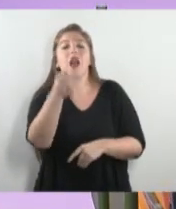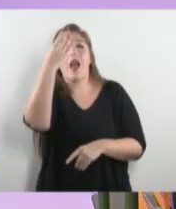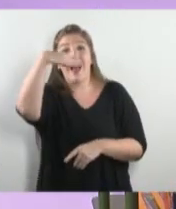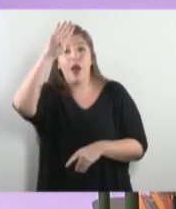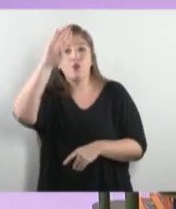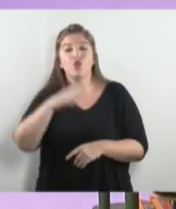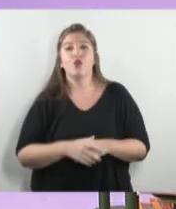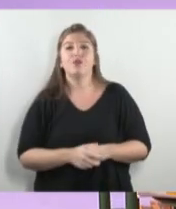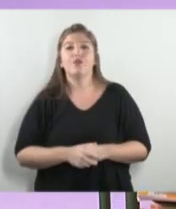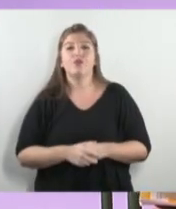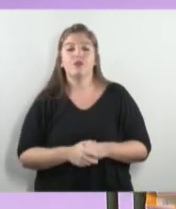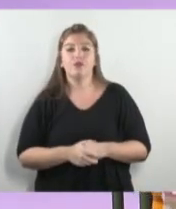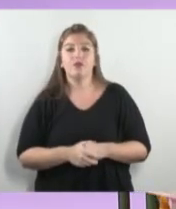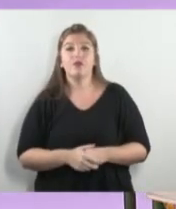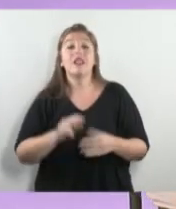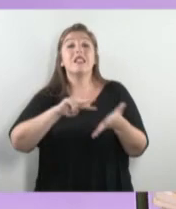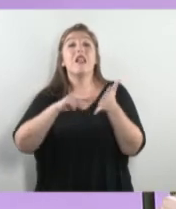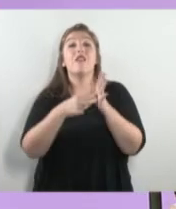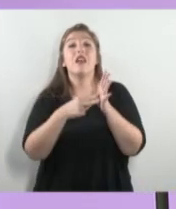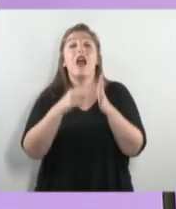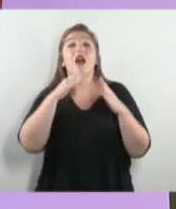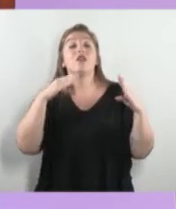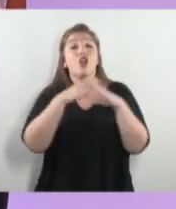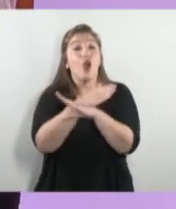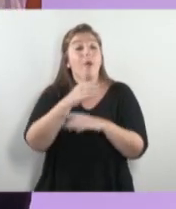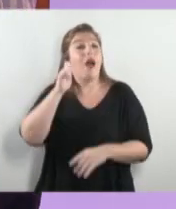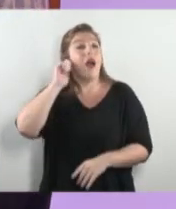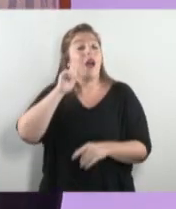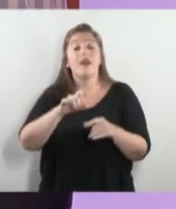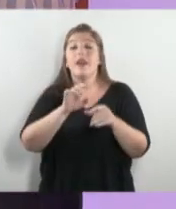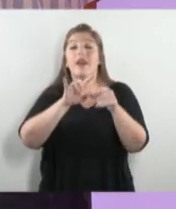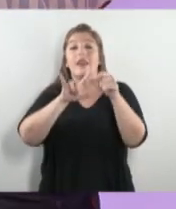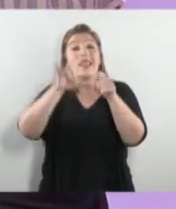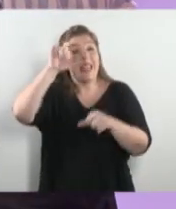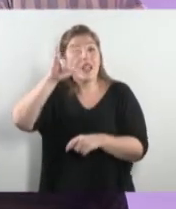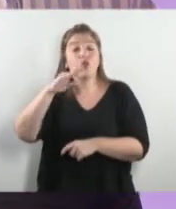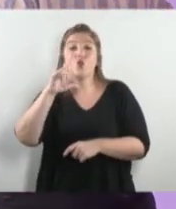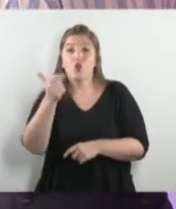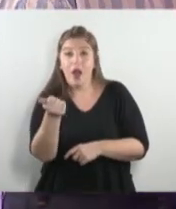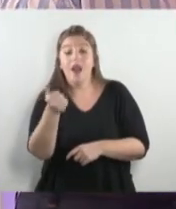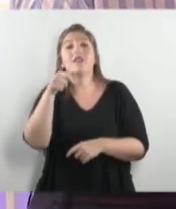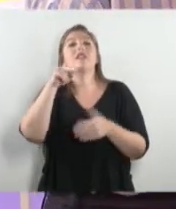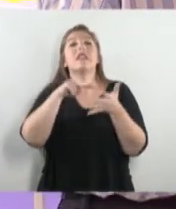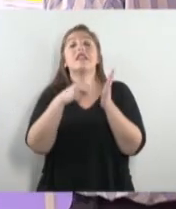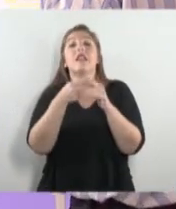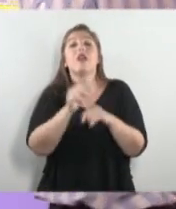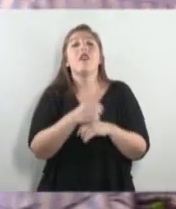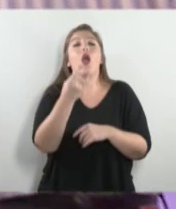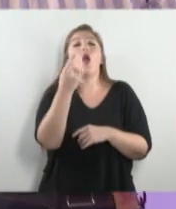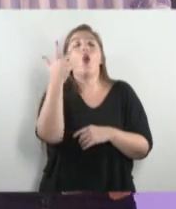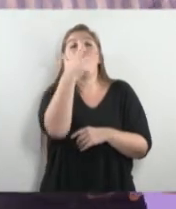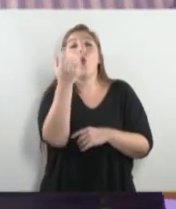Puedes escribir. Significa, en quechua hay dos teorías. Una que es que en quechua vendría de huachu, con uh-huh.